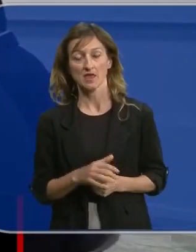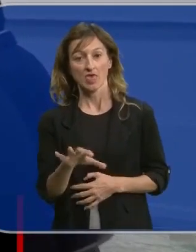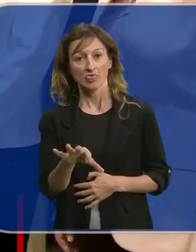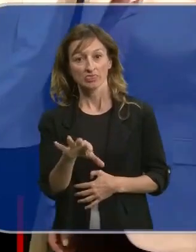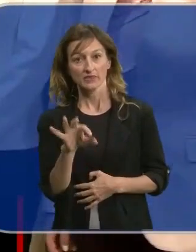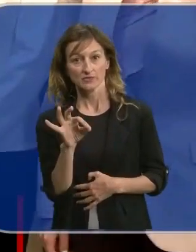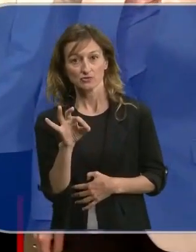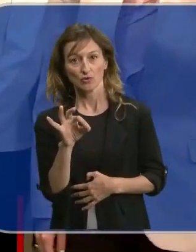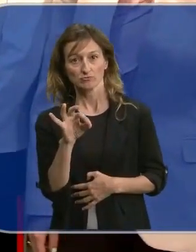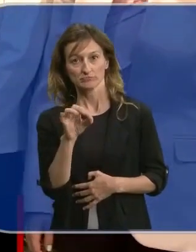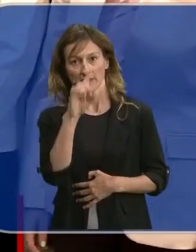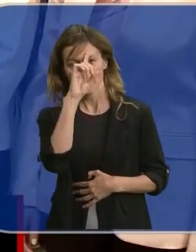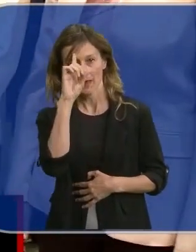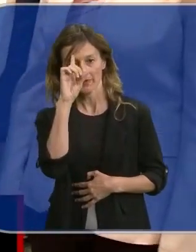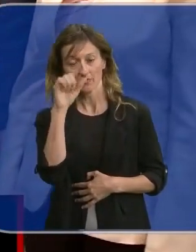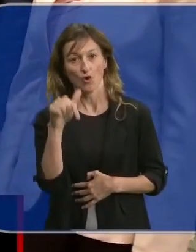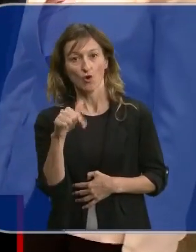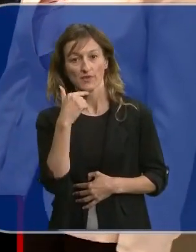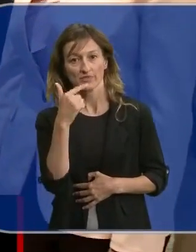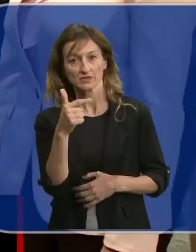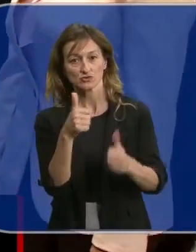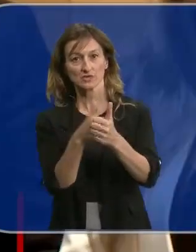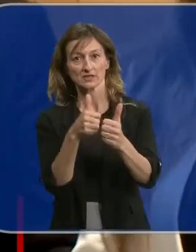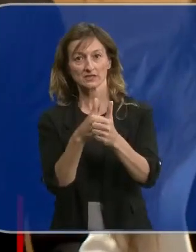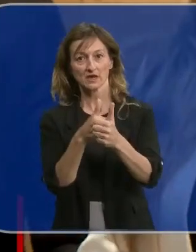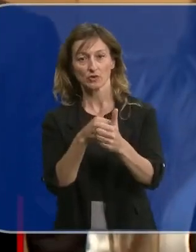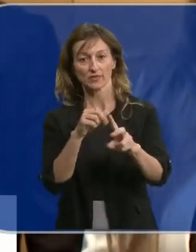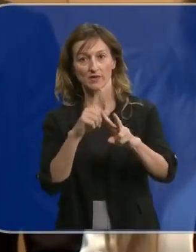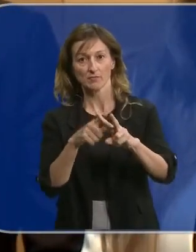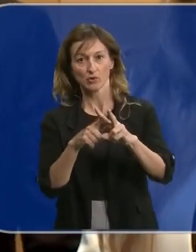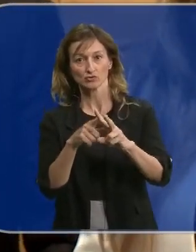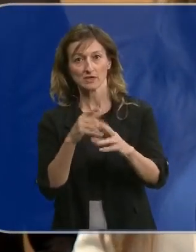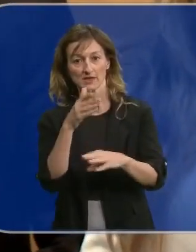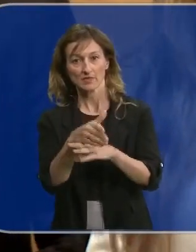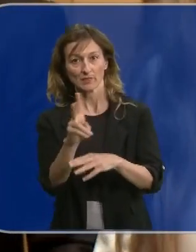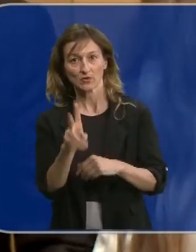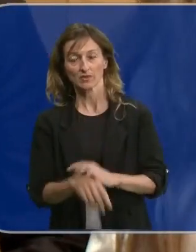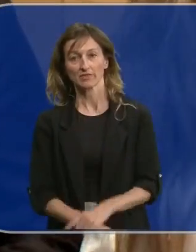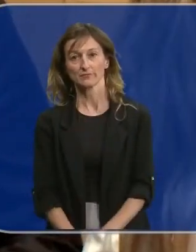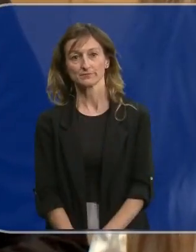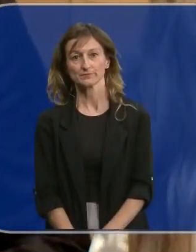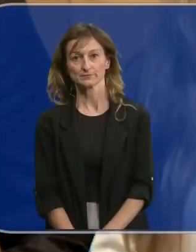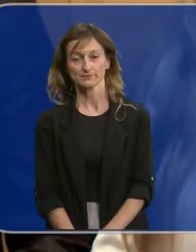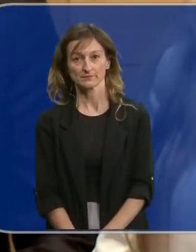decisión saldrá de Madrid así lo ha reconocido hoy el secretario general de la formación en su visita a